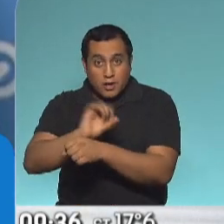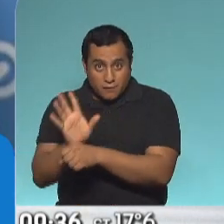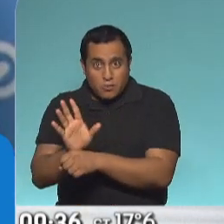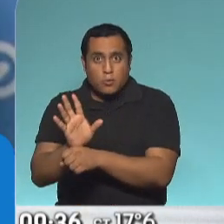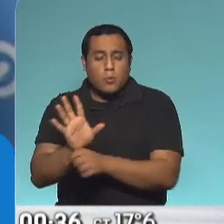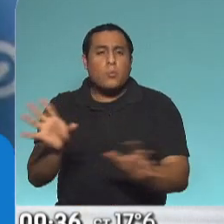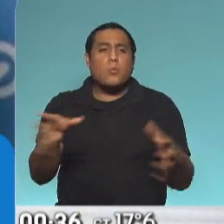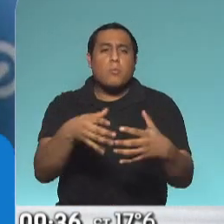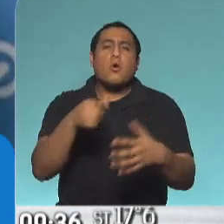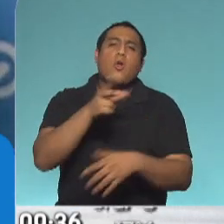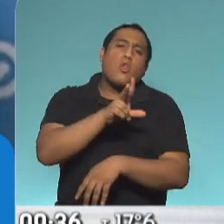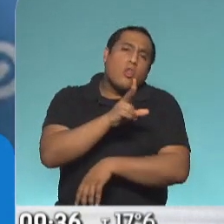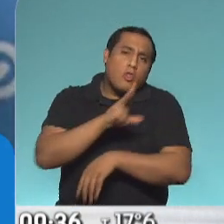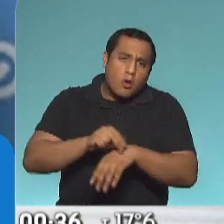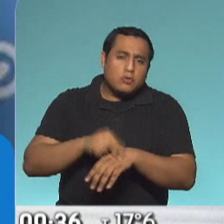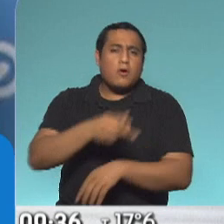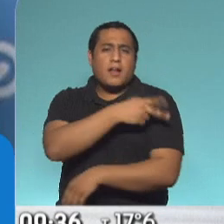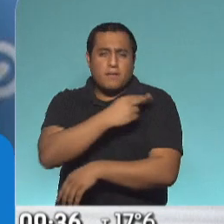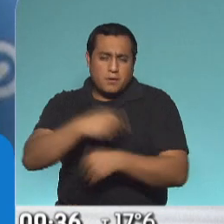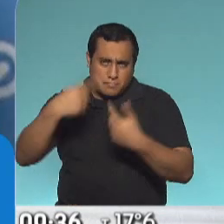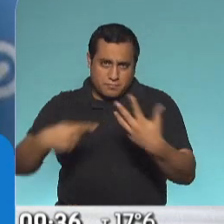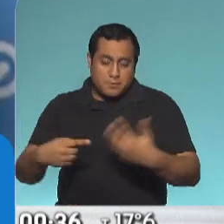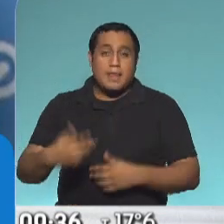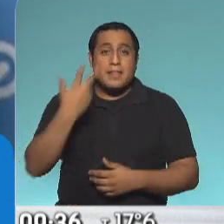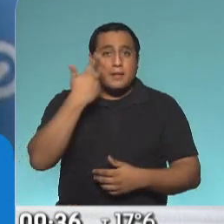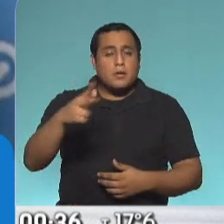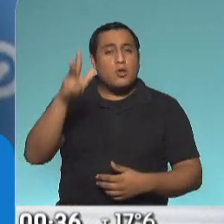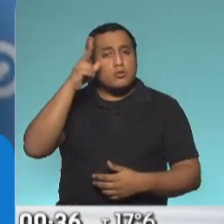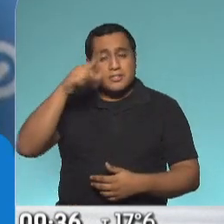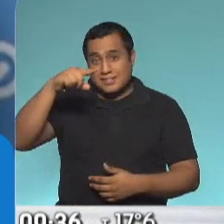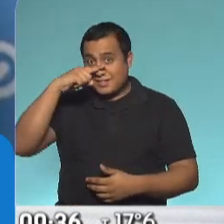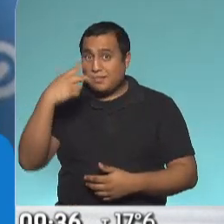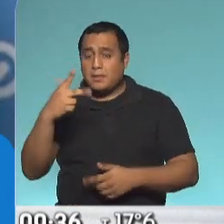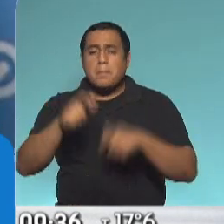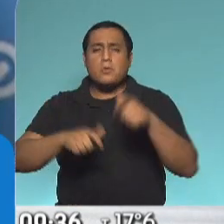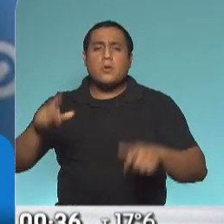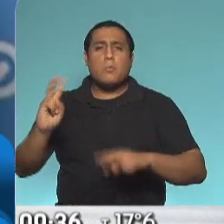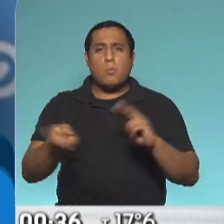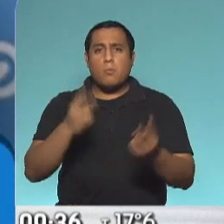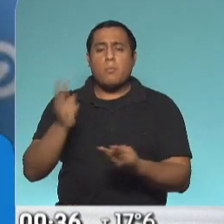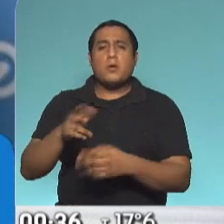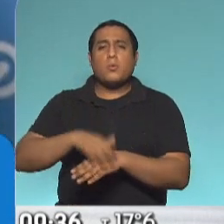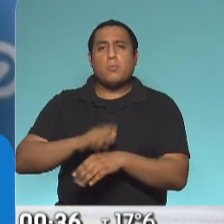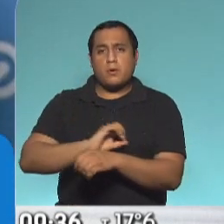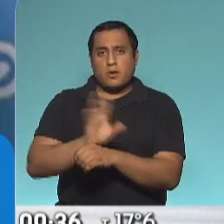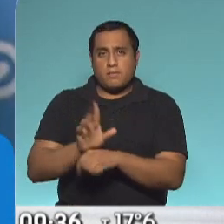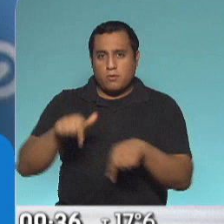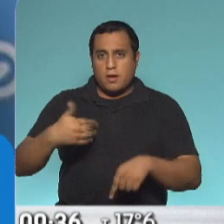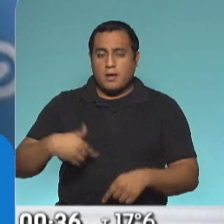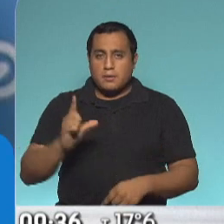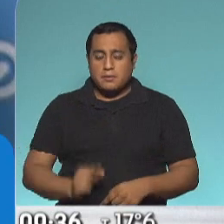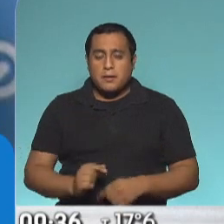del grupo de trabajadores de la salud tres mil 863 las personas fallecidas por coronavirus en el país